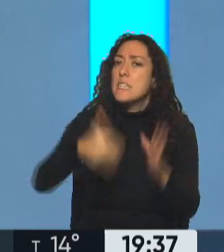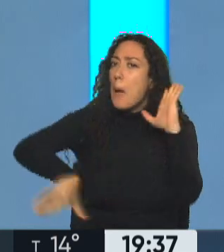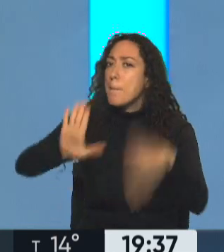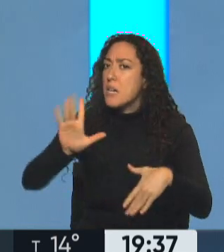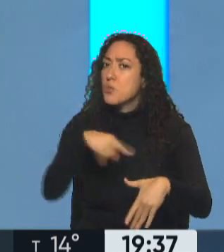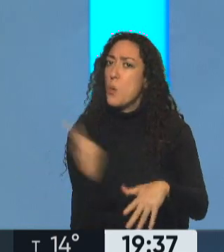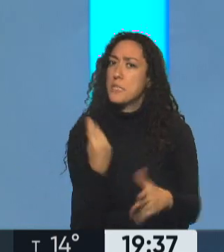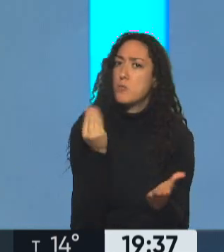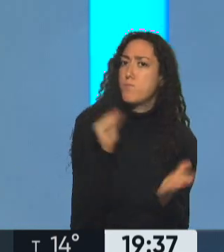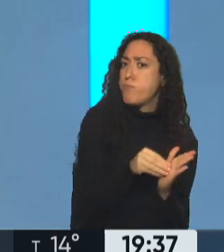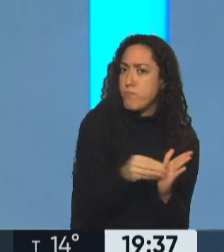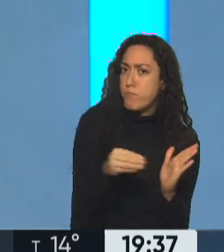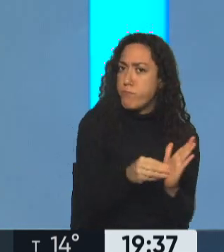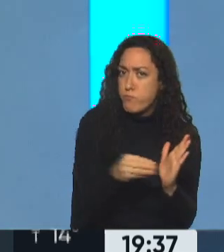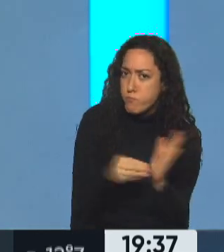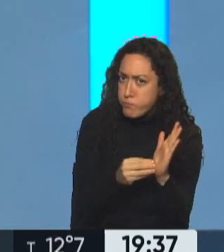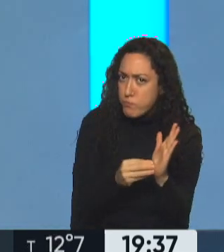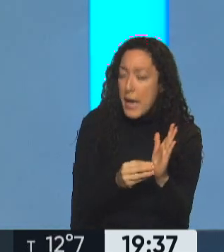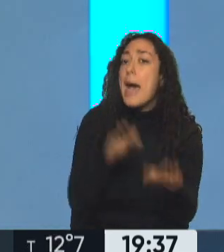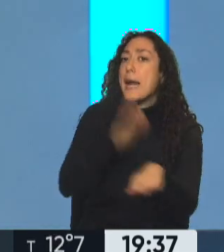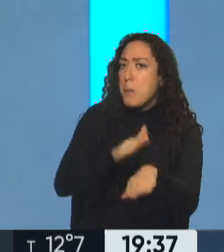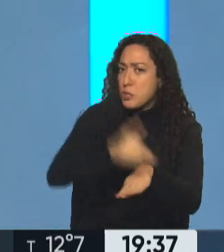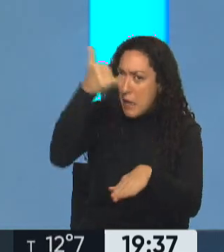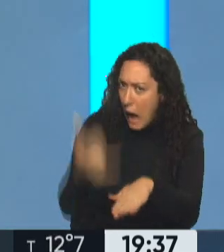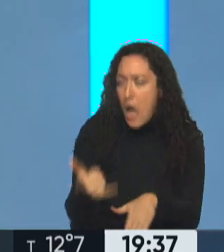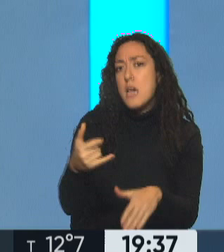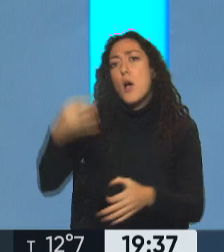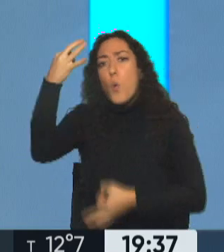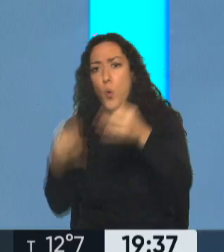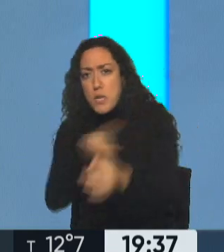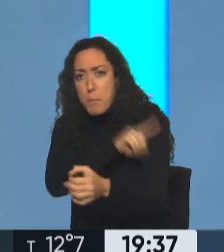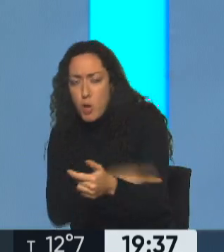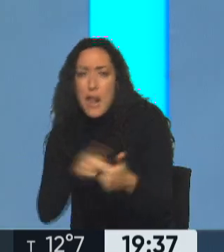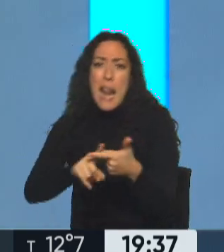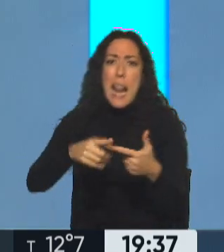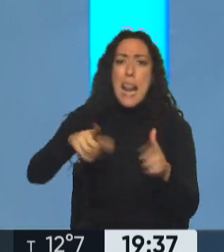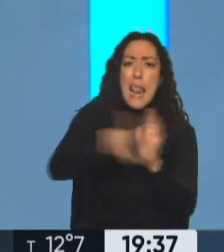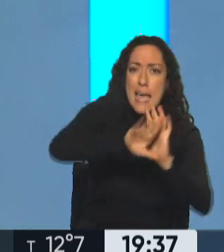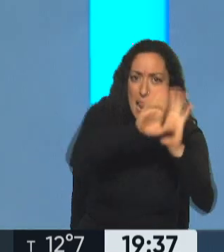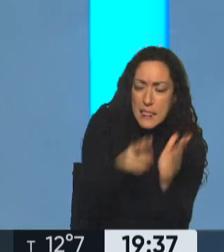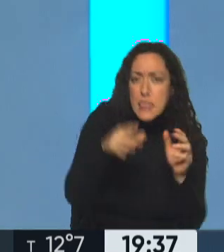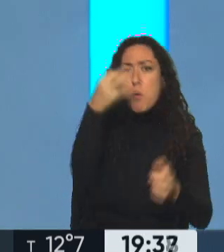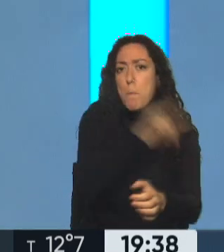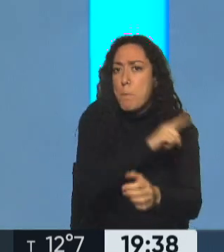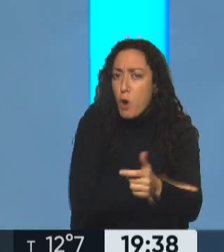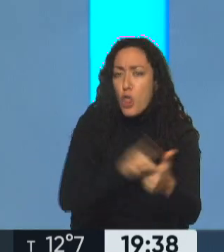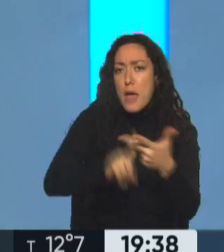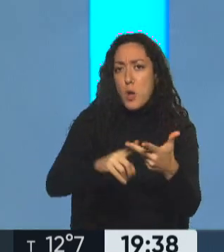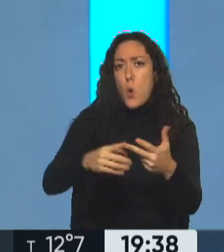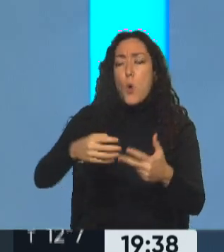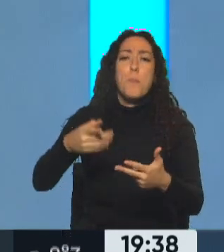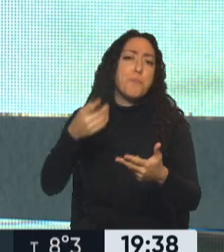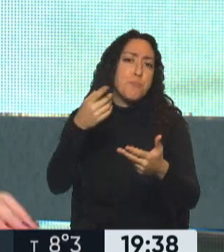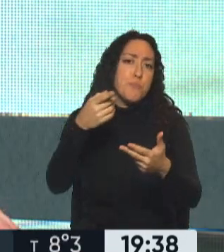para decir, bueno, acá hay responsabilidades del Poder Ejecutivo, del Legislativo, del Judicial y de todas las jurisdicciones. Eso social, es una